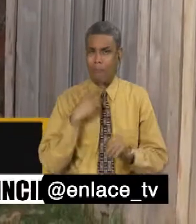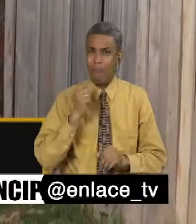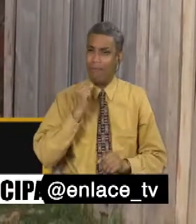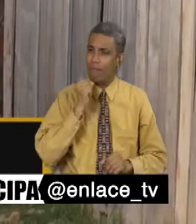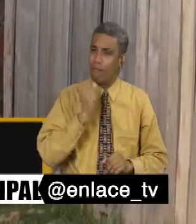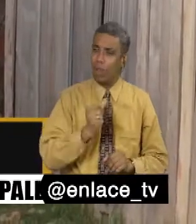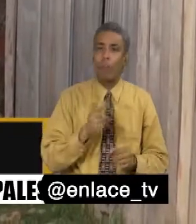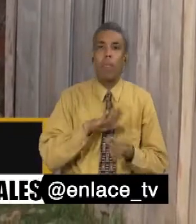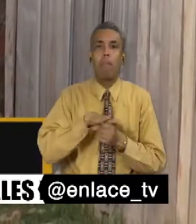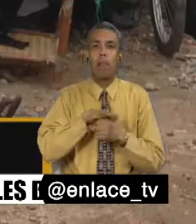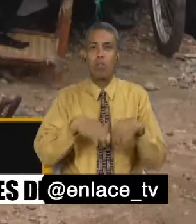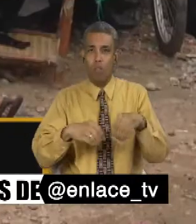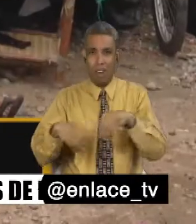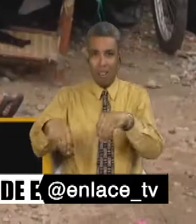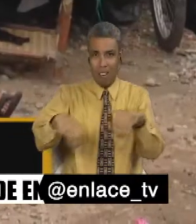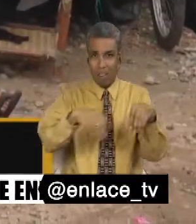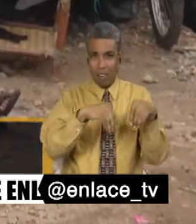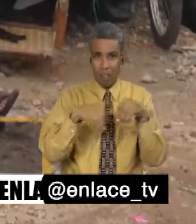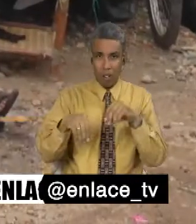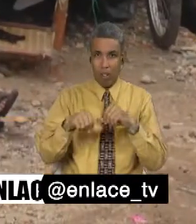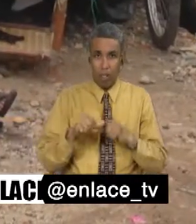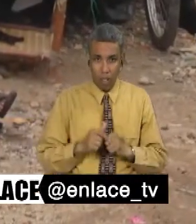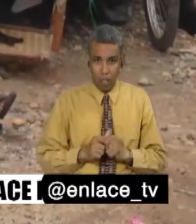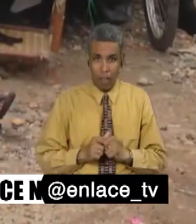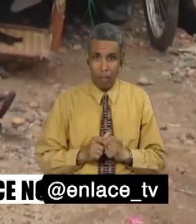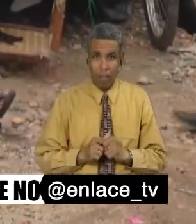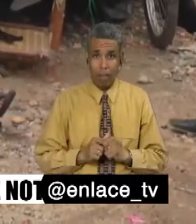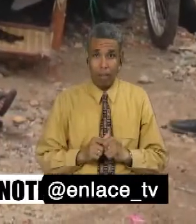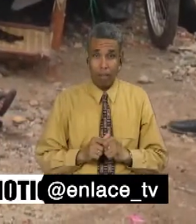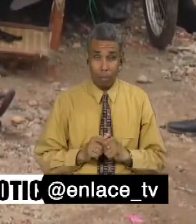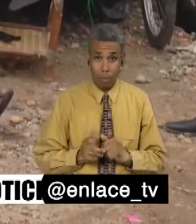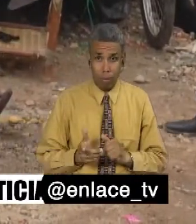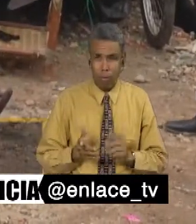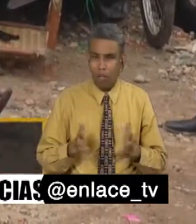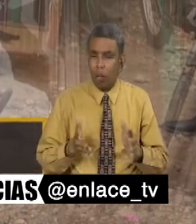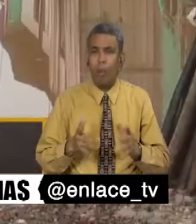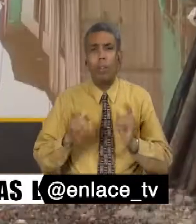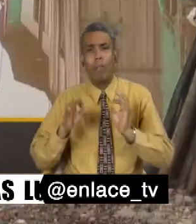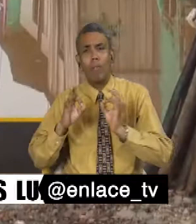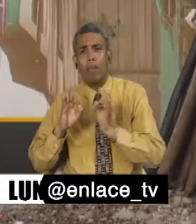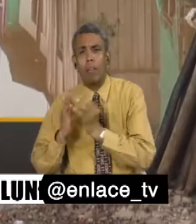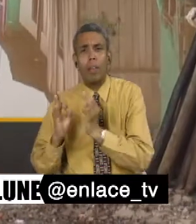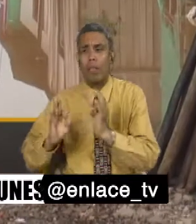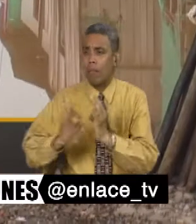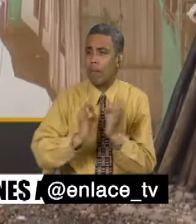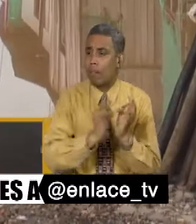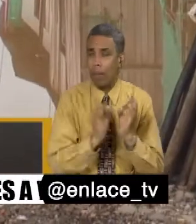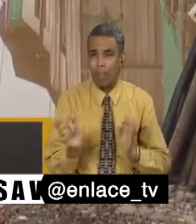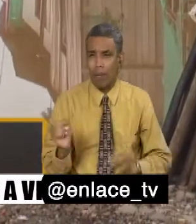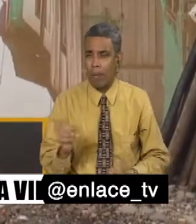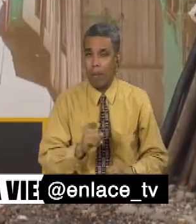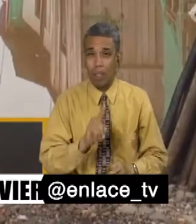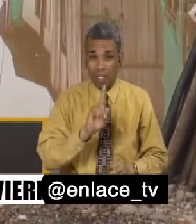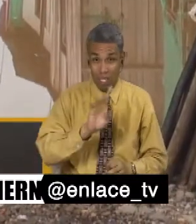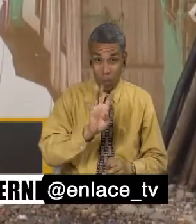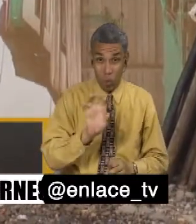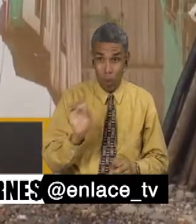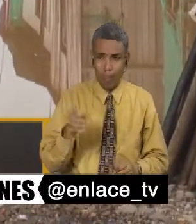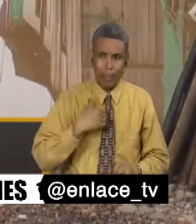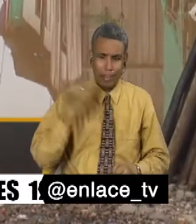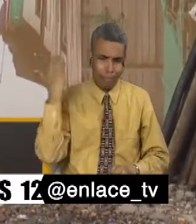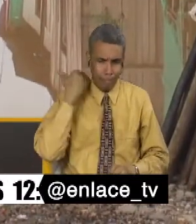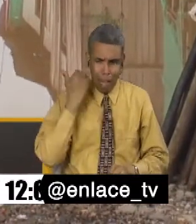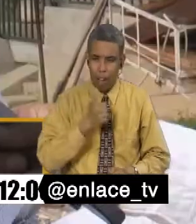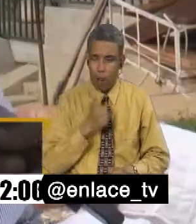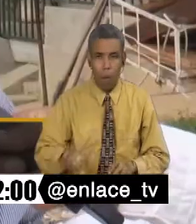en el barrio Arenal, sector de la Comuna 1 de Barranca Bermeja, donde por lo menos 190 familias se encuentran damnificadas por el desbordamiento del río